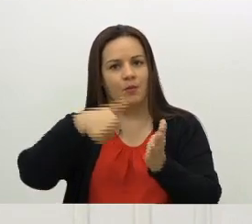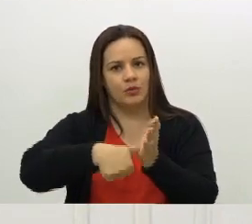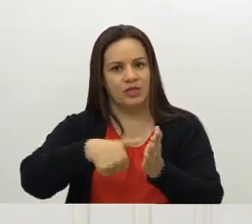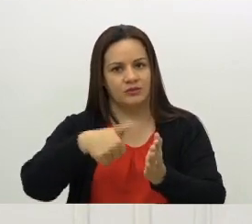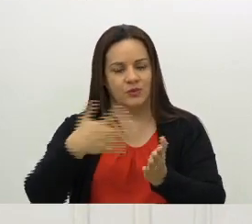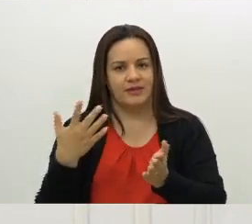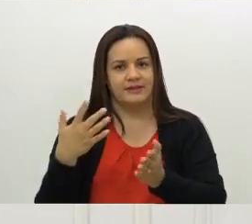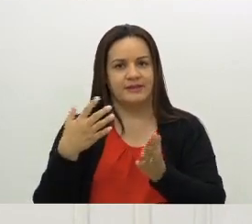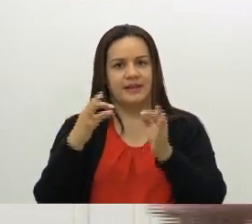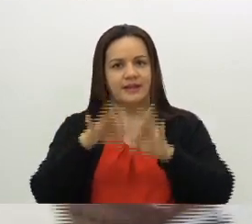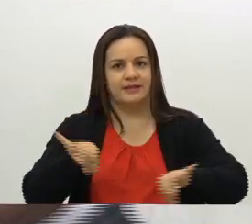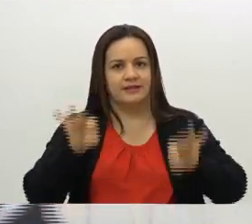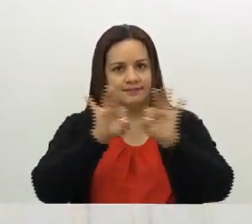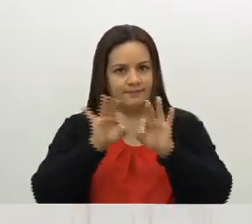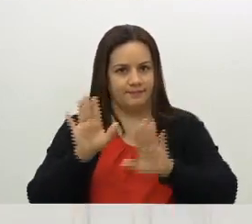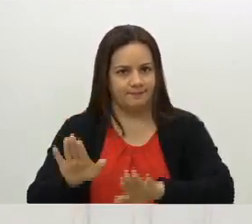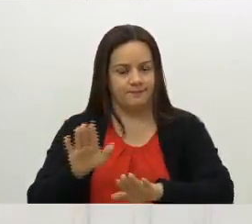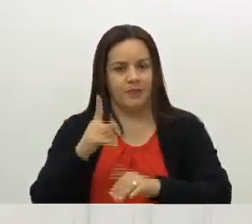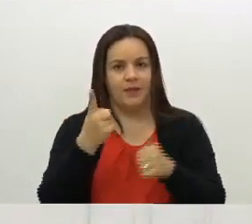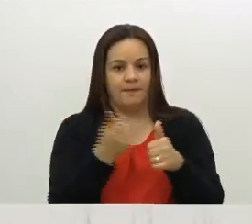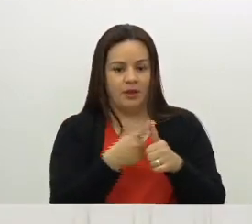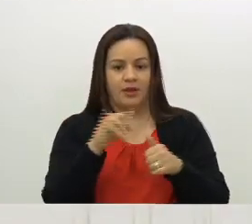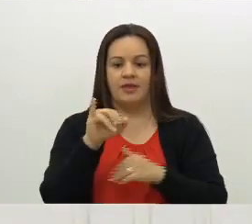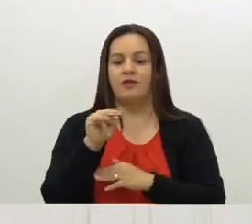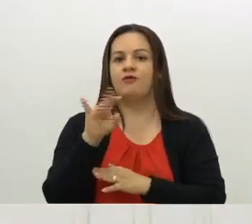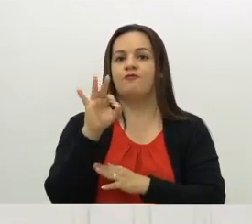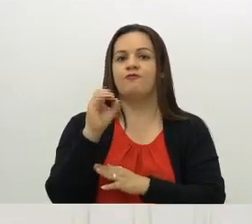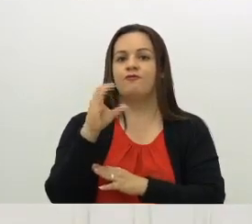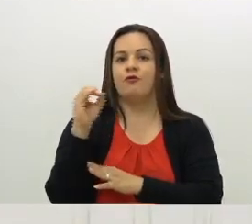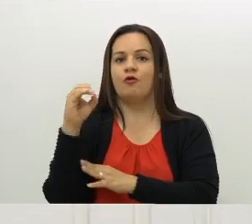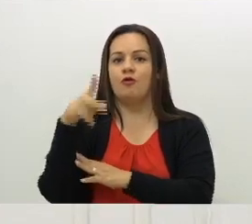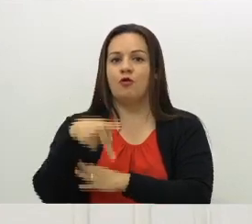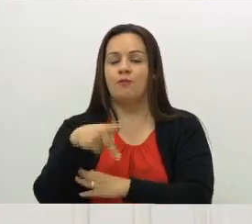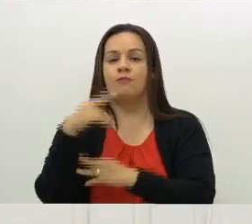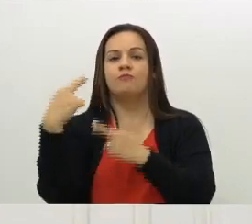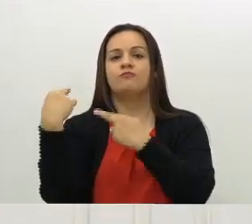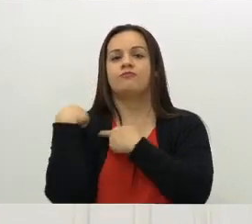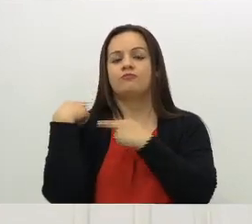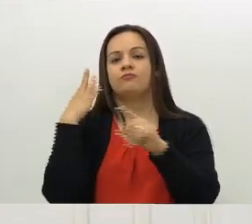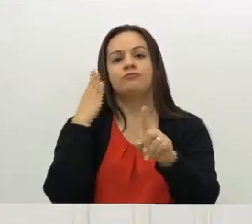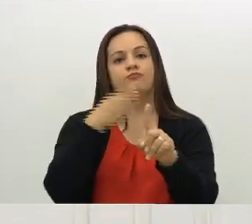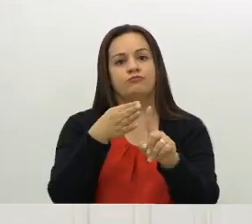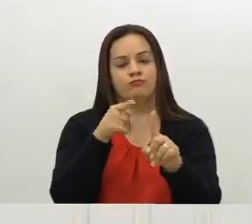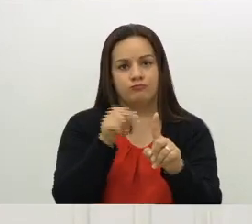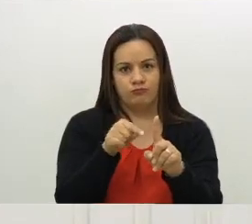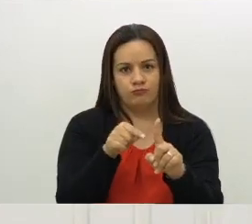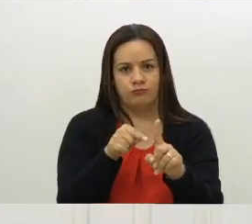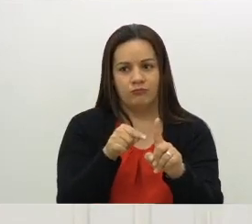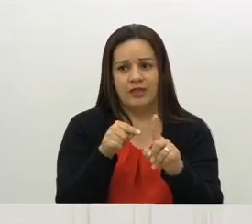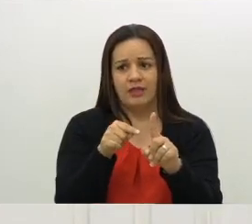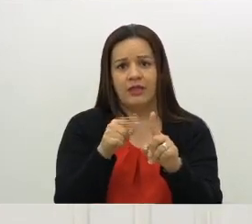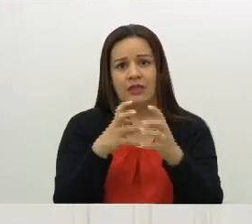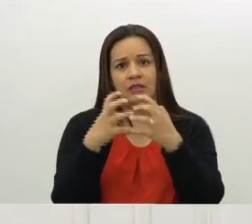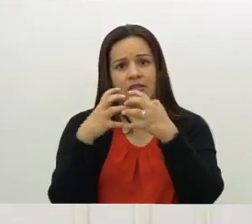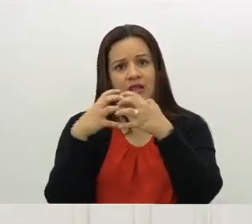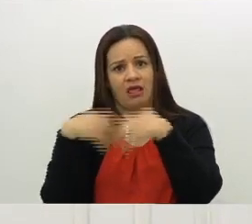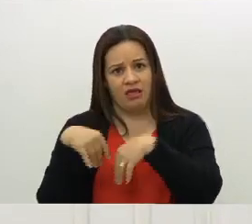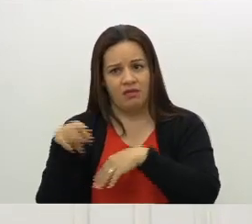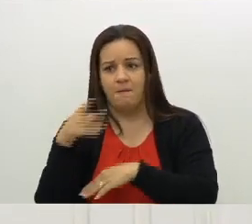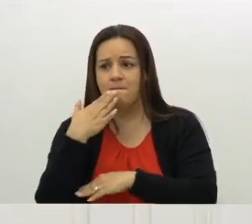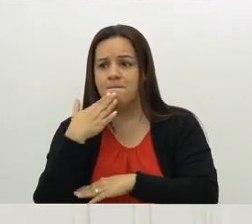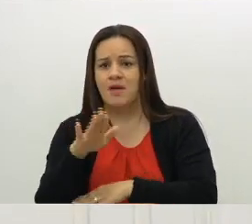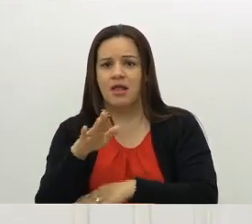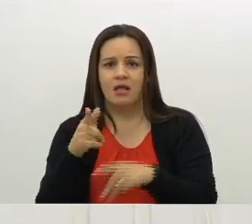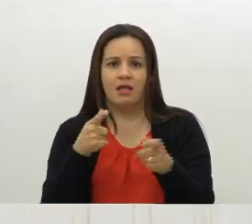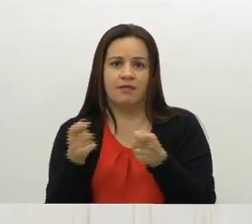indispensables. Es decir, el Infocop es el responsable directo de la quiebra o de la mala